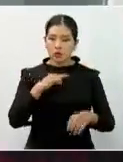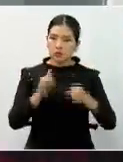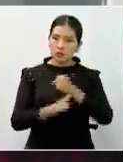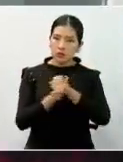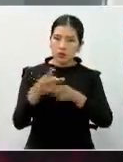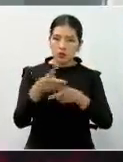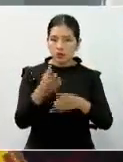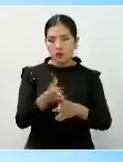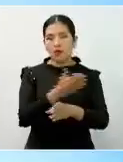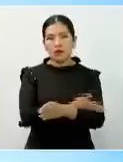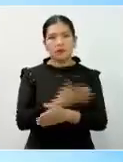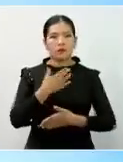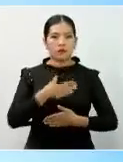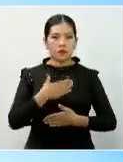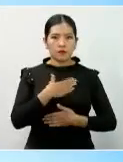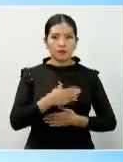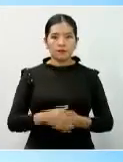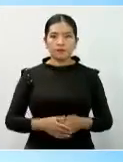cualquier naturaleza.